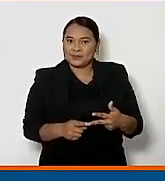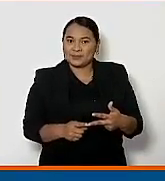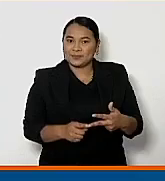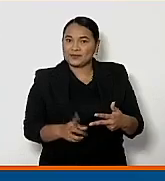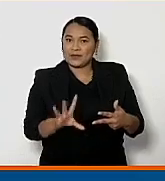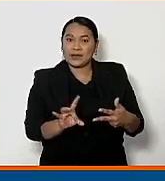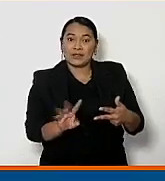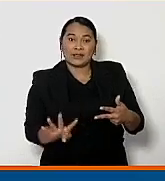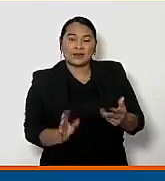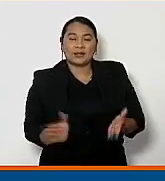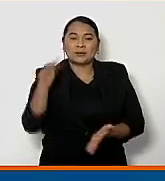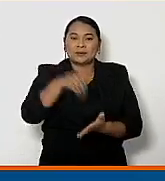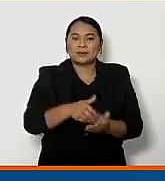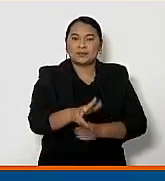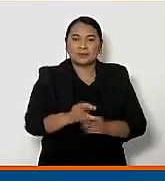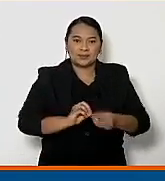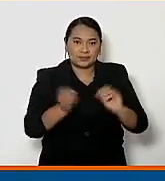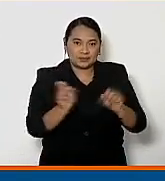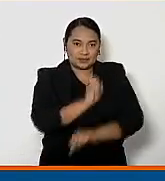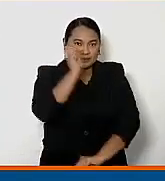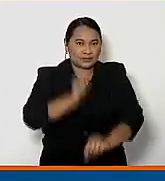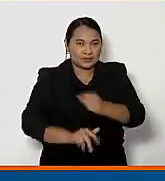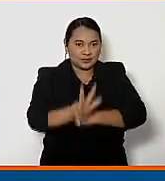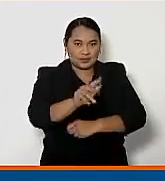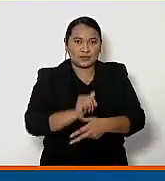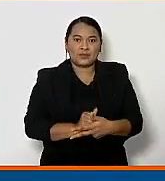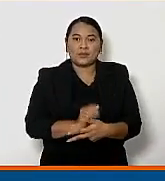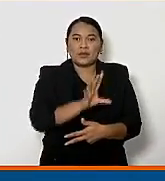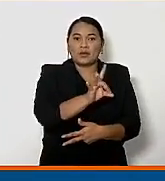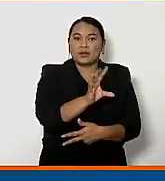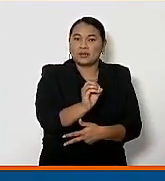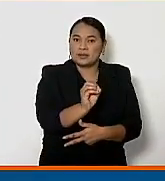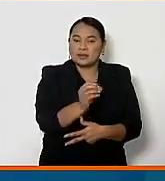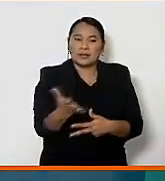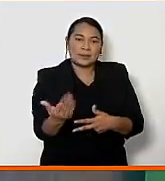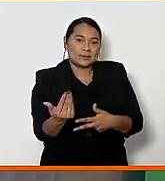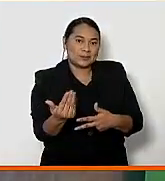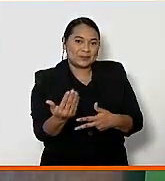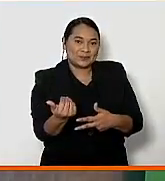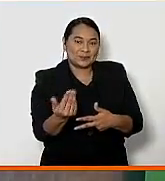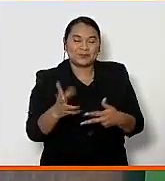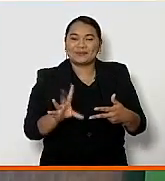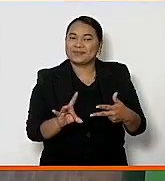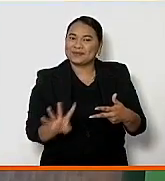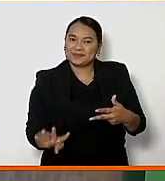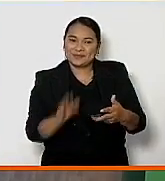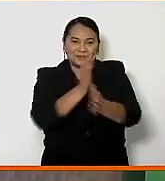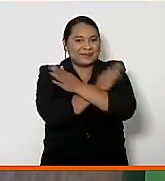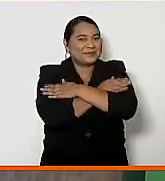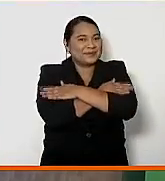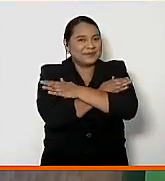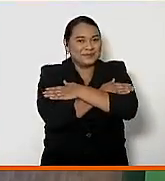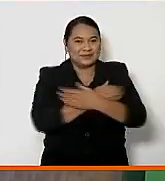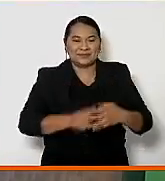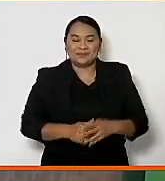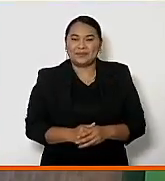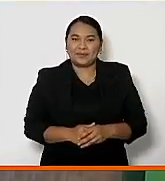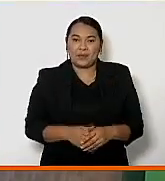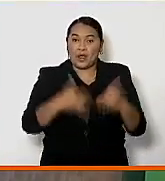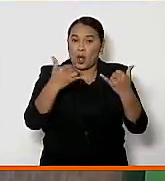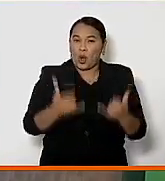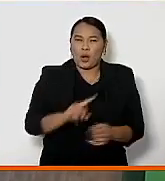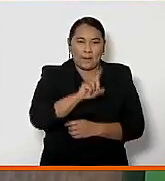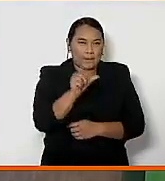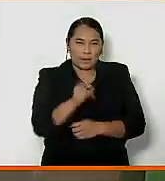84 los números favorecidos para pega tres son 80 15 y 84 Muchas felicidades ahora